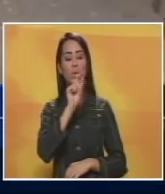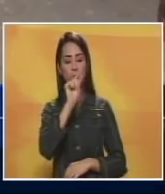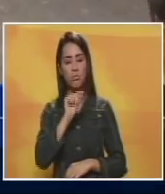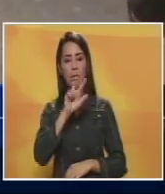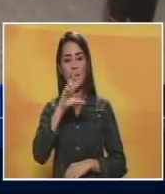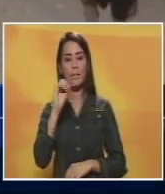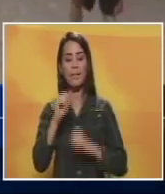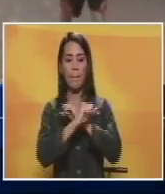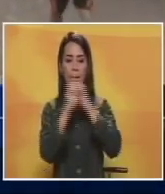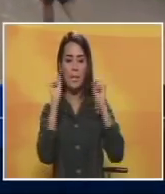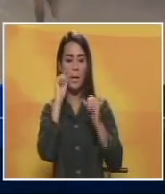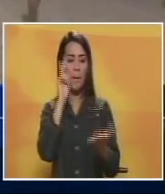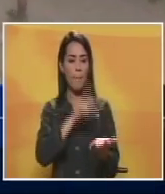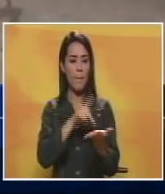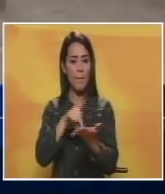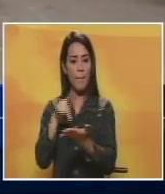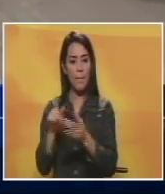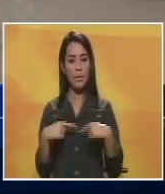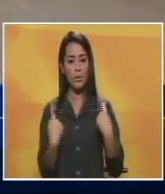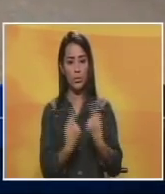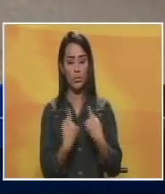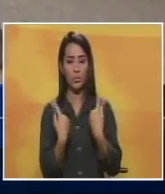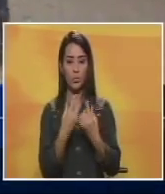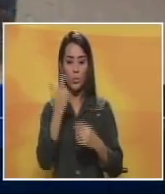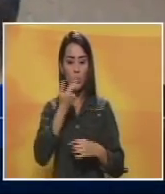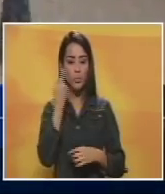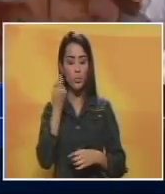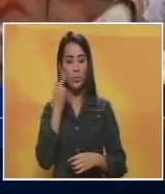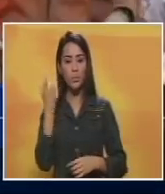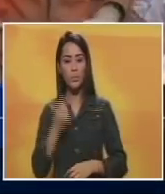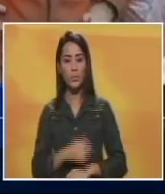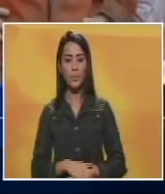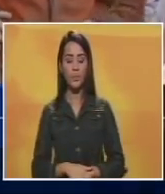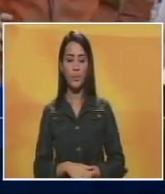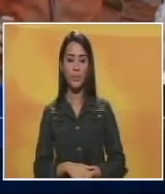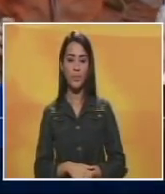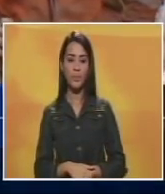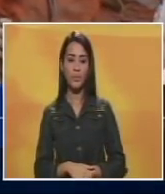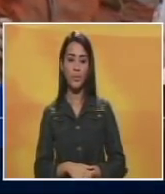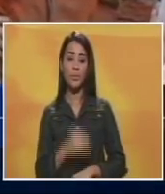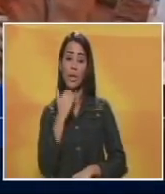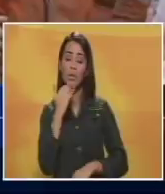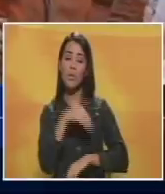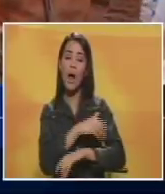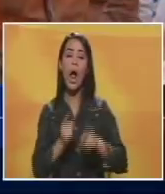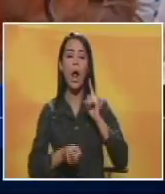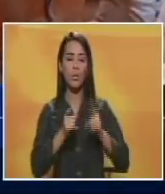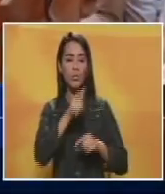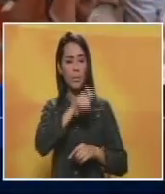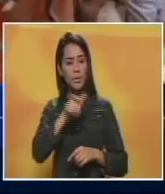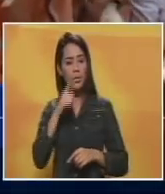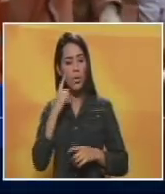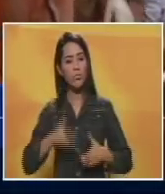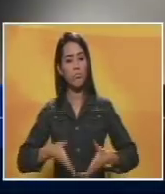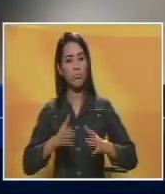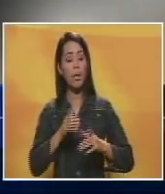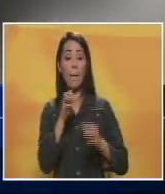mañana para poder acudir hasta estos lugares. En la zona del rodeo, solamente algunos cuerpos de rescate pueden